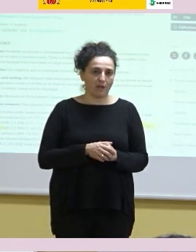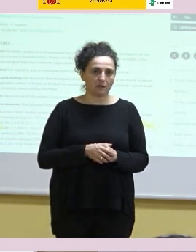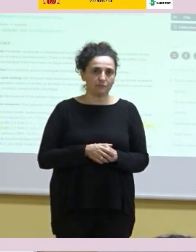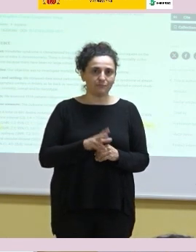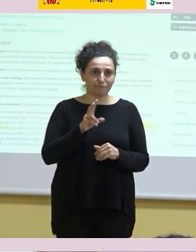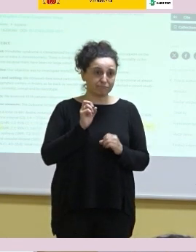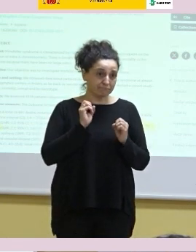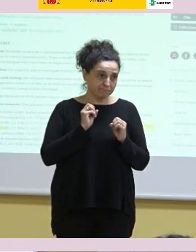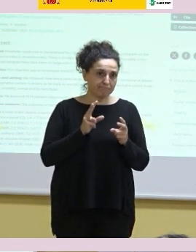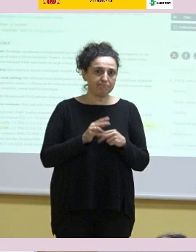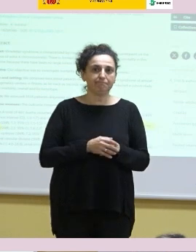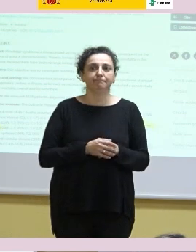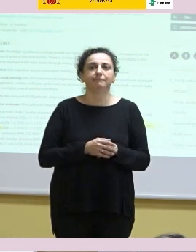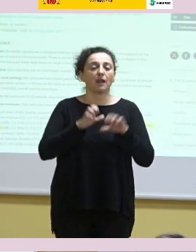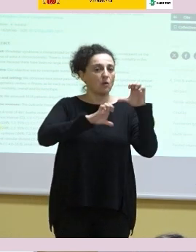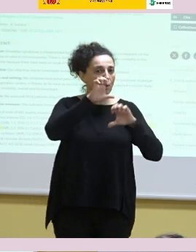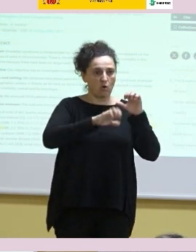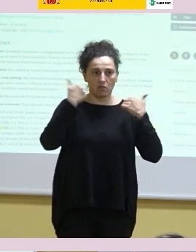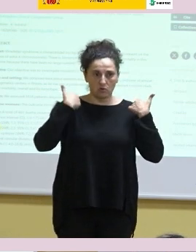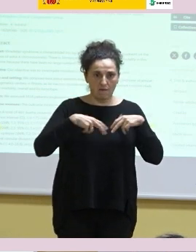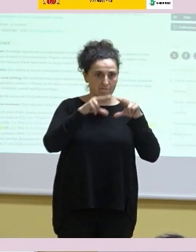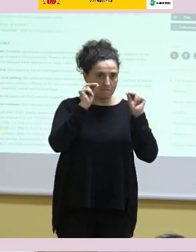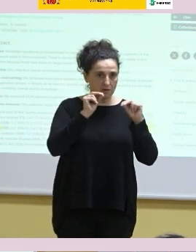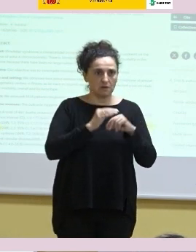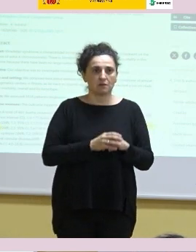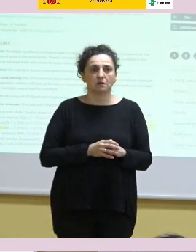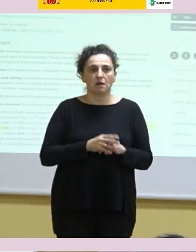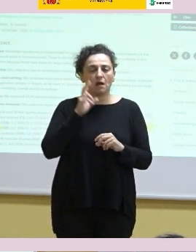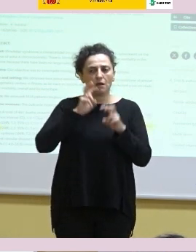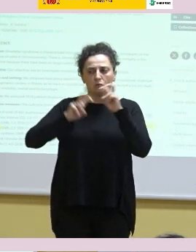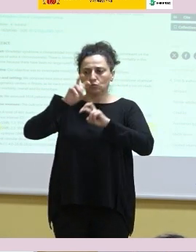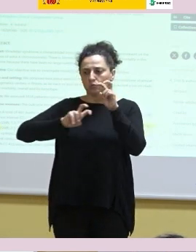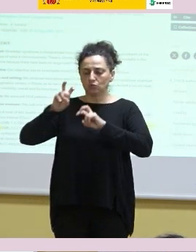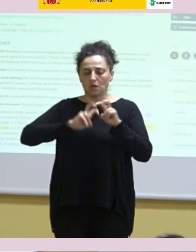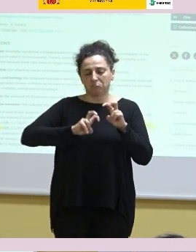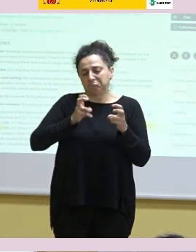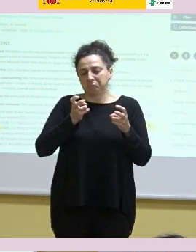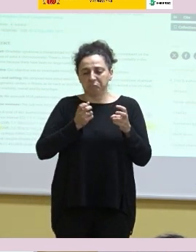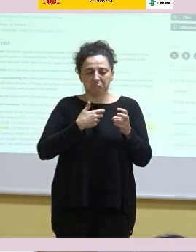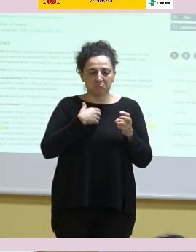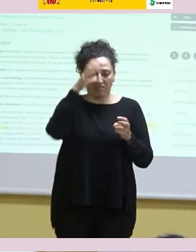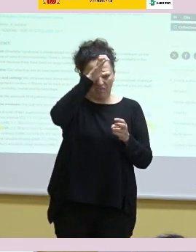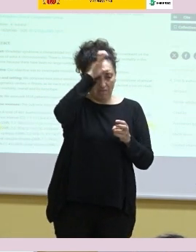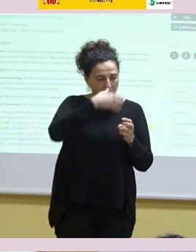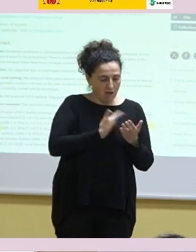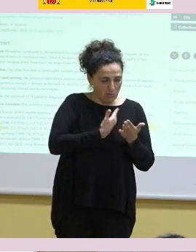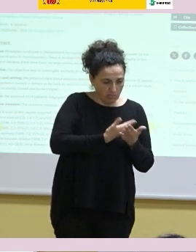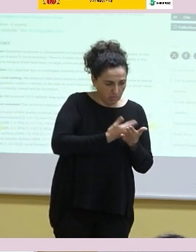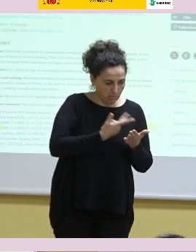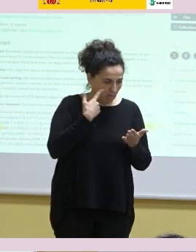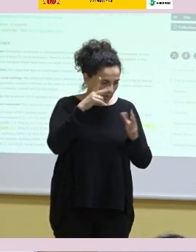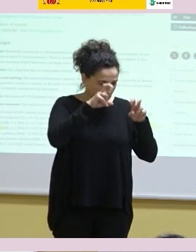Vale, tras la valoración con este paciente, me pongo a buscar evidencia científica sobre esta